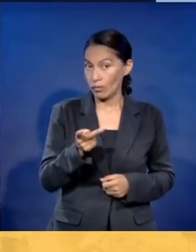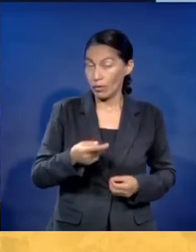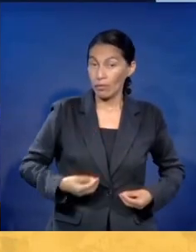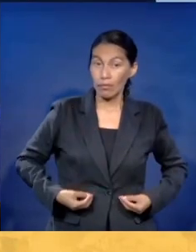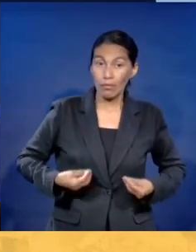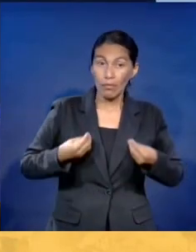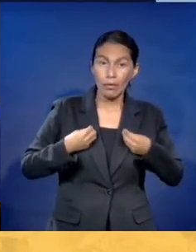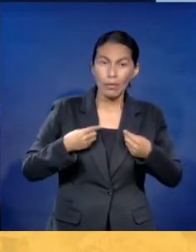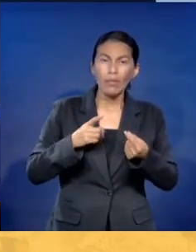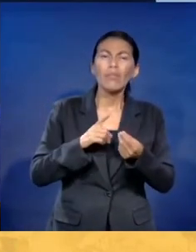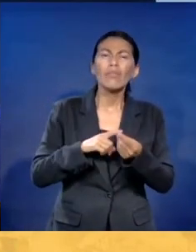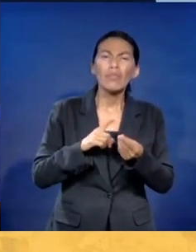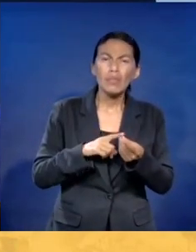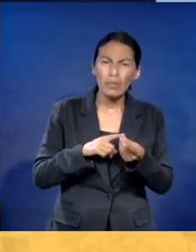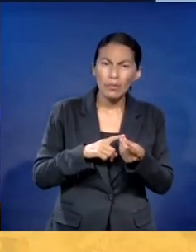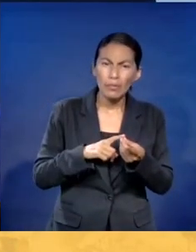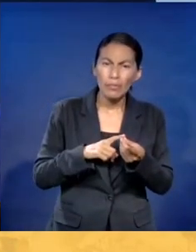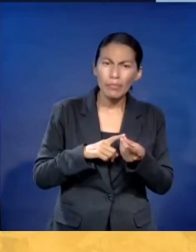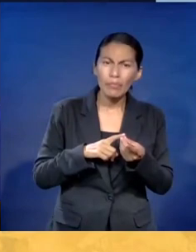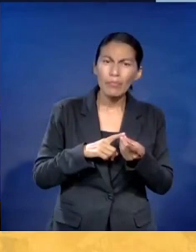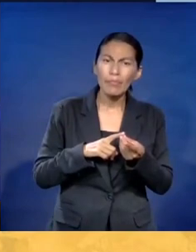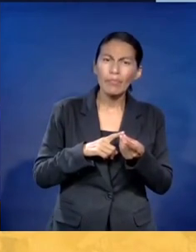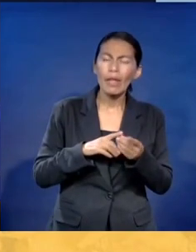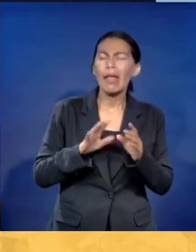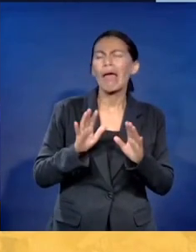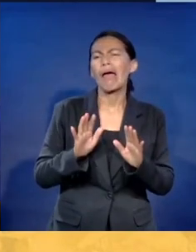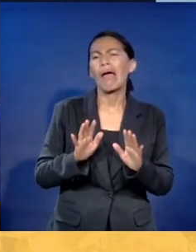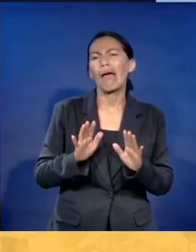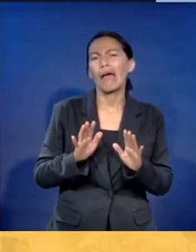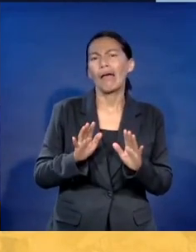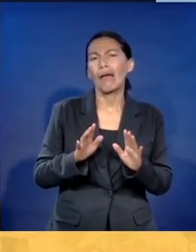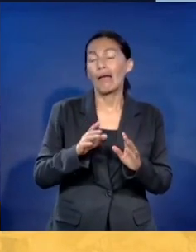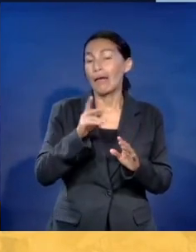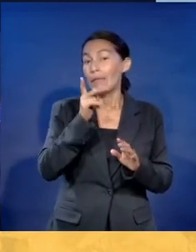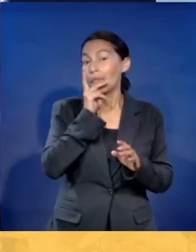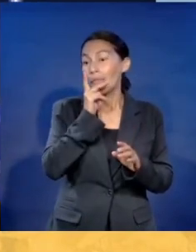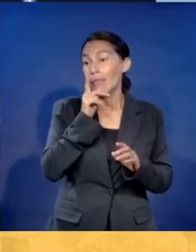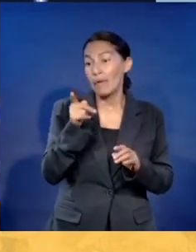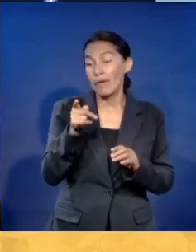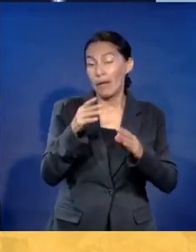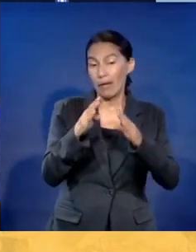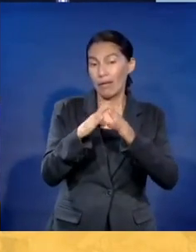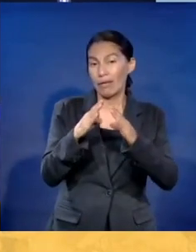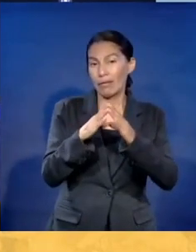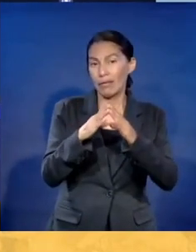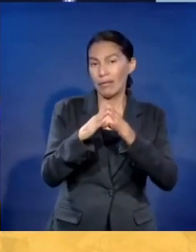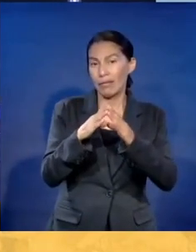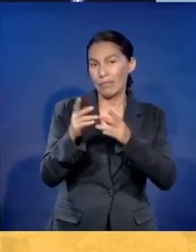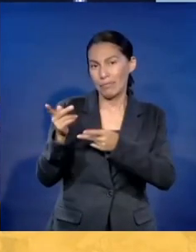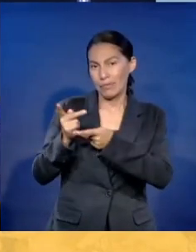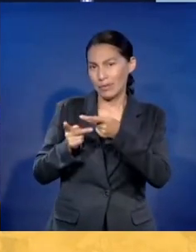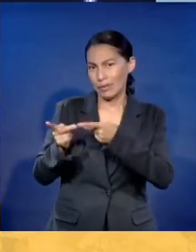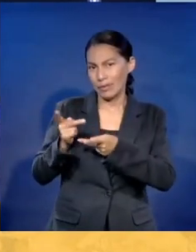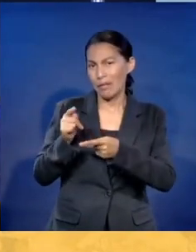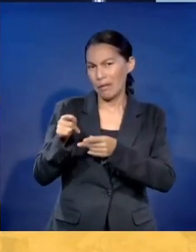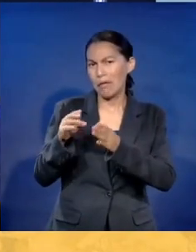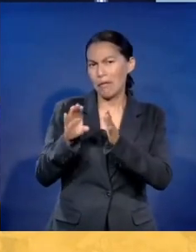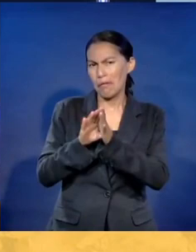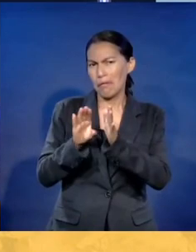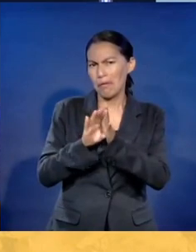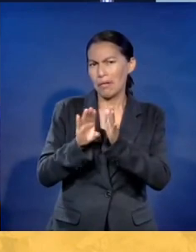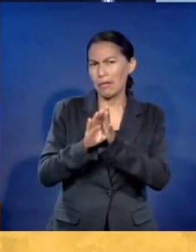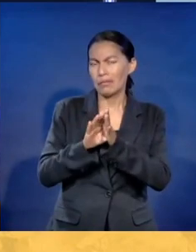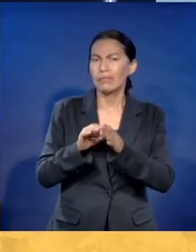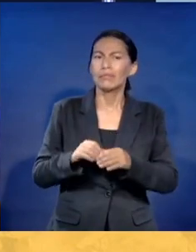vivir Ah Dice el muchacho lo que pasa es que el papá de ella tiene una casita y hay un cuartito arriba de su casa